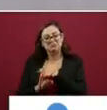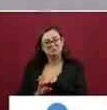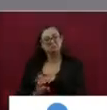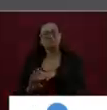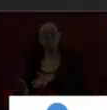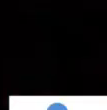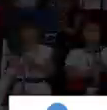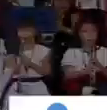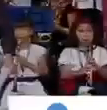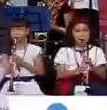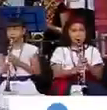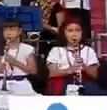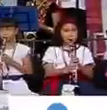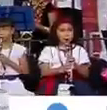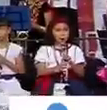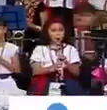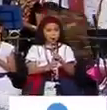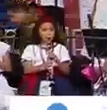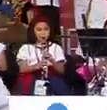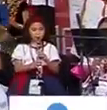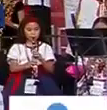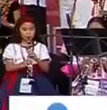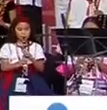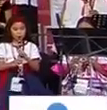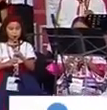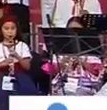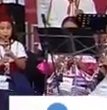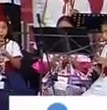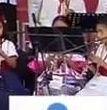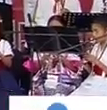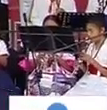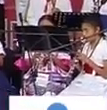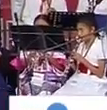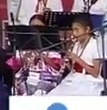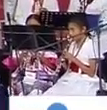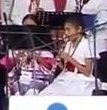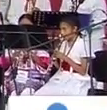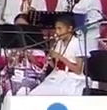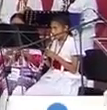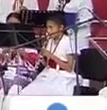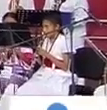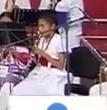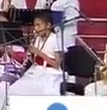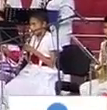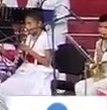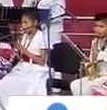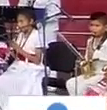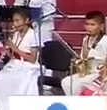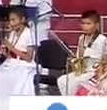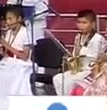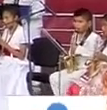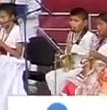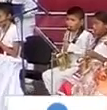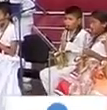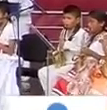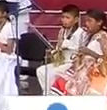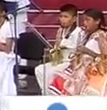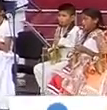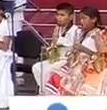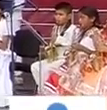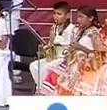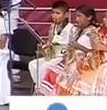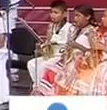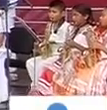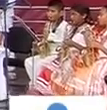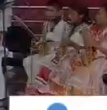humanos. Yo quiero ser a la zurda más que a diestro. Yo quiero ser un congreso del